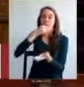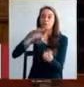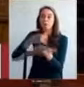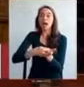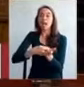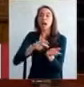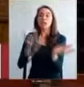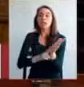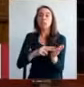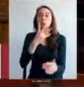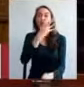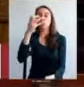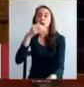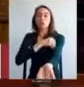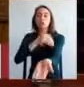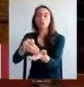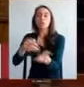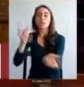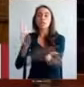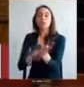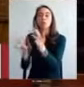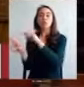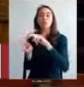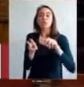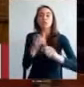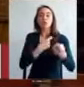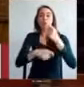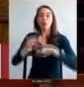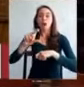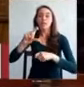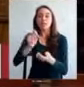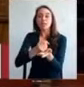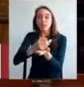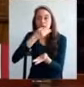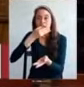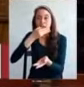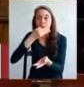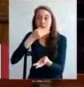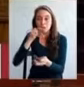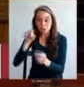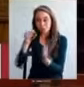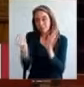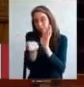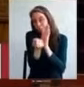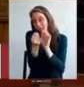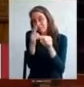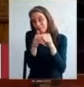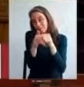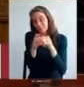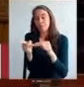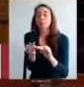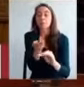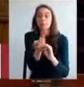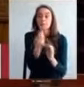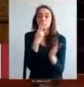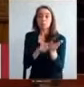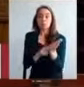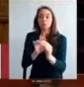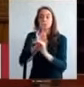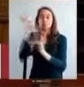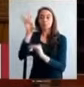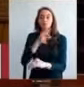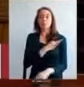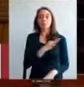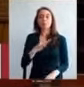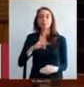alrededor de 400 millones de pesos sólo en impuestos entonces es necesario presidente yo quiero pedir que oficie mos